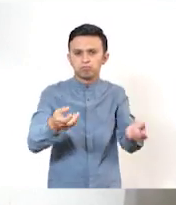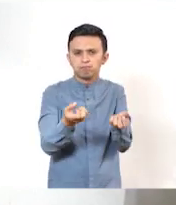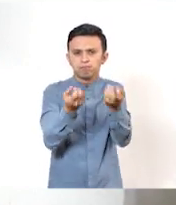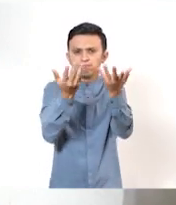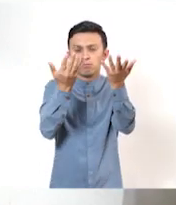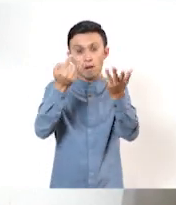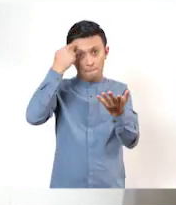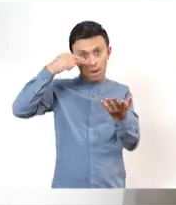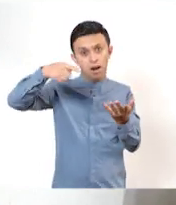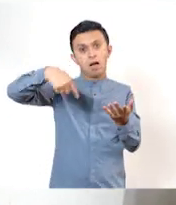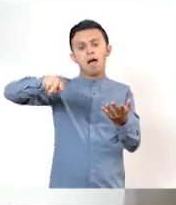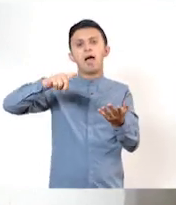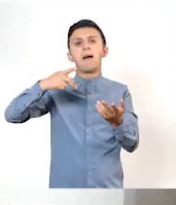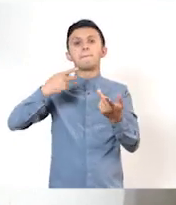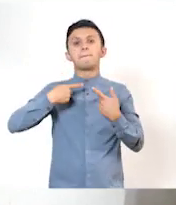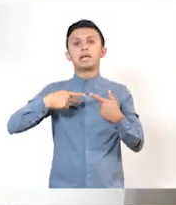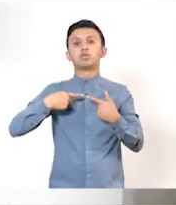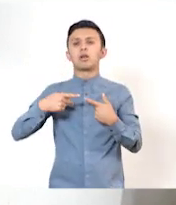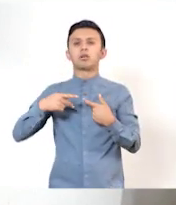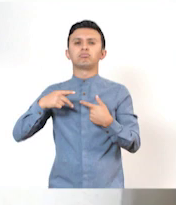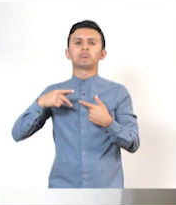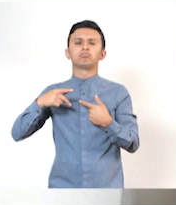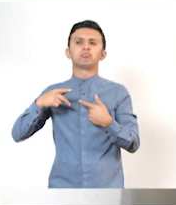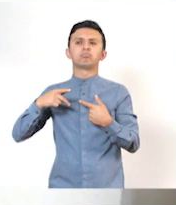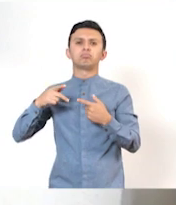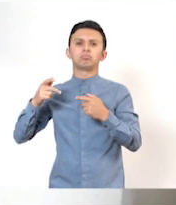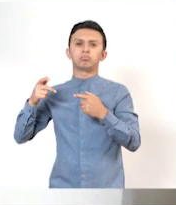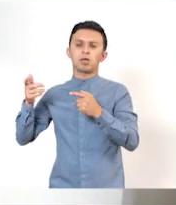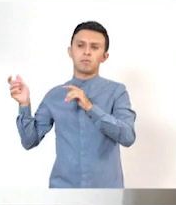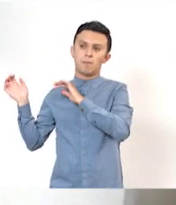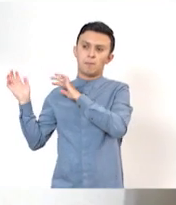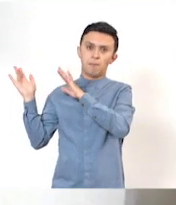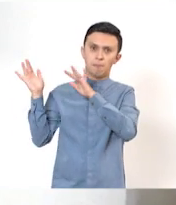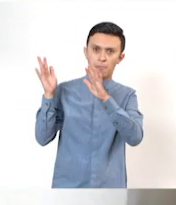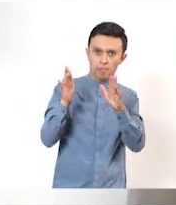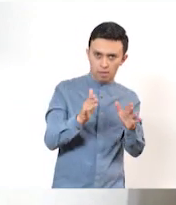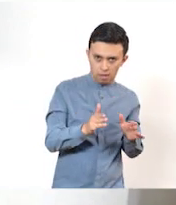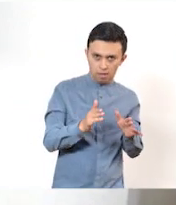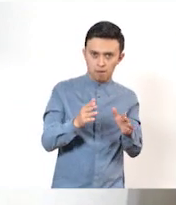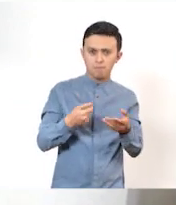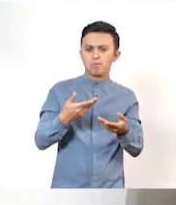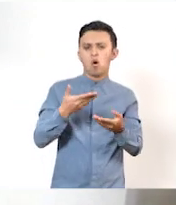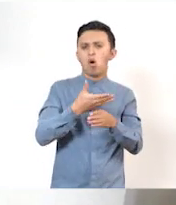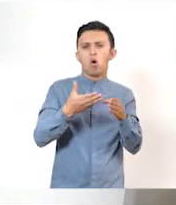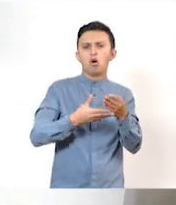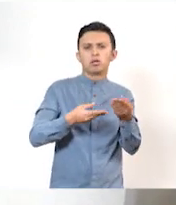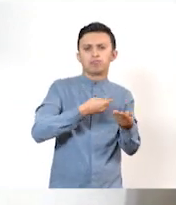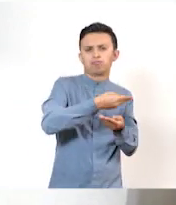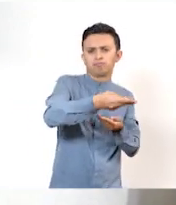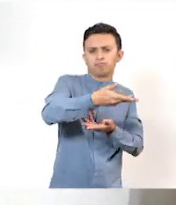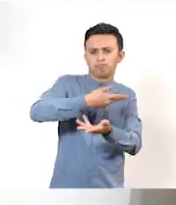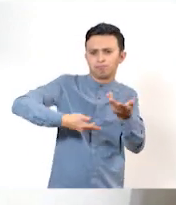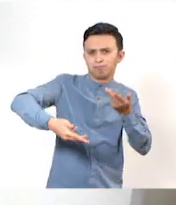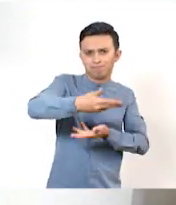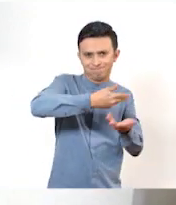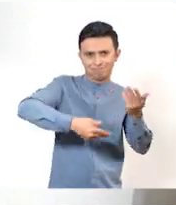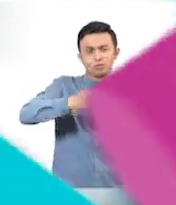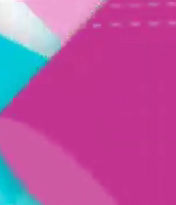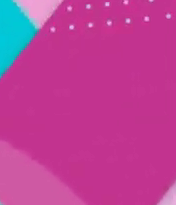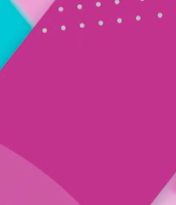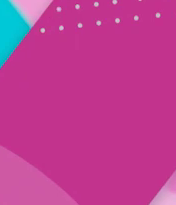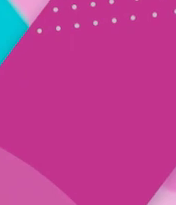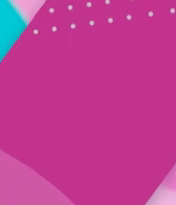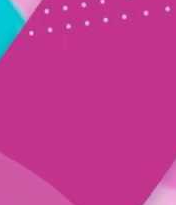ofrenda para que las personas vayan a sus casas y les repartan cosas que hay en la ofrenda y es muy